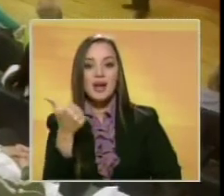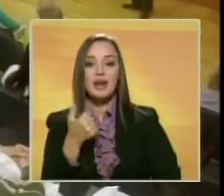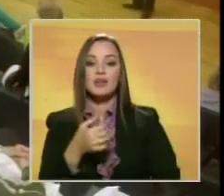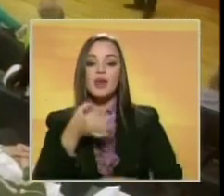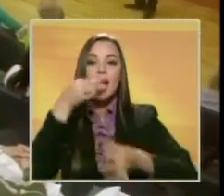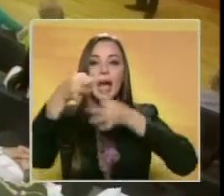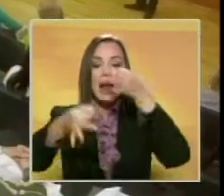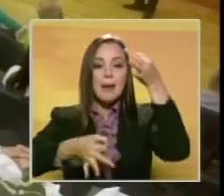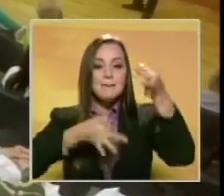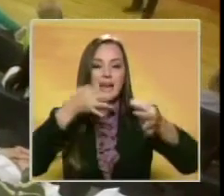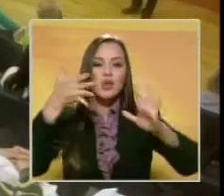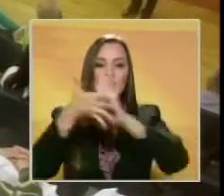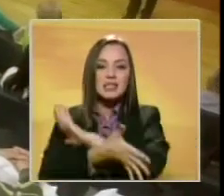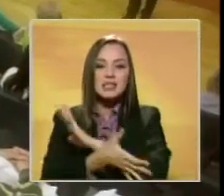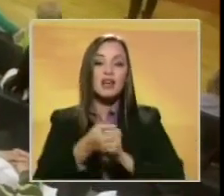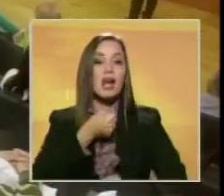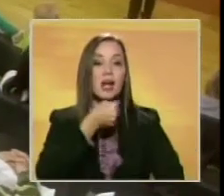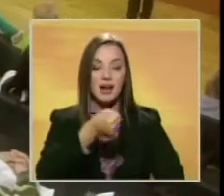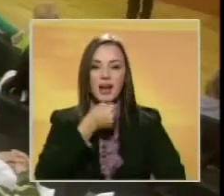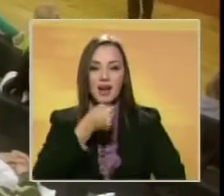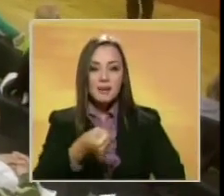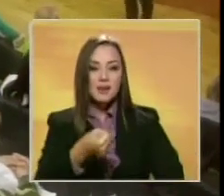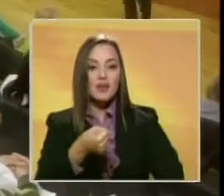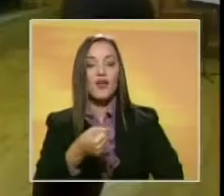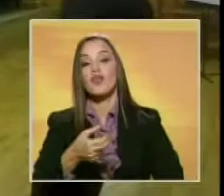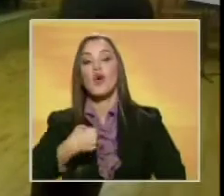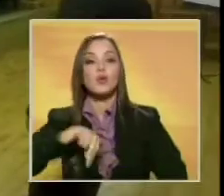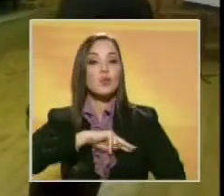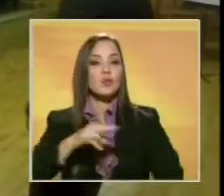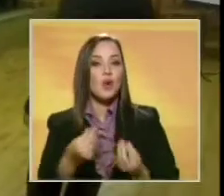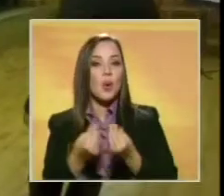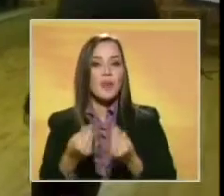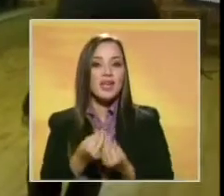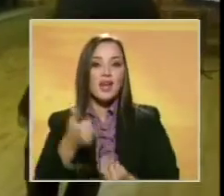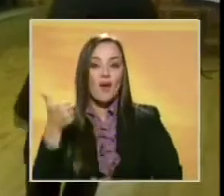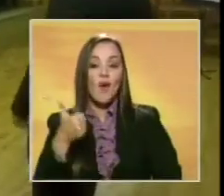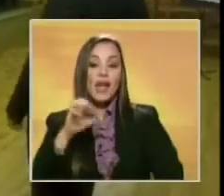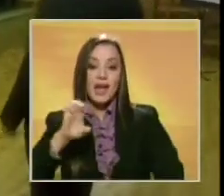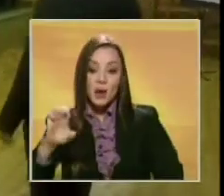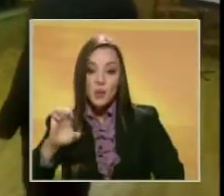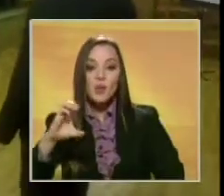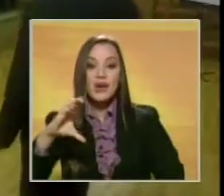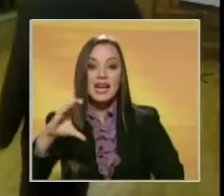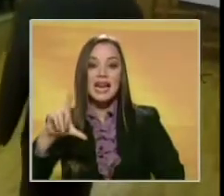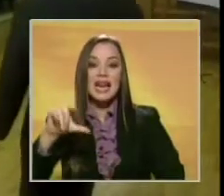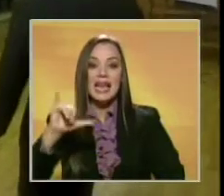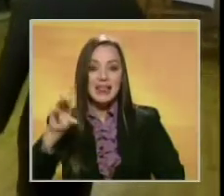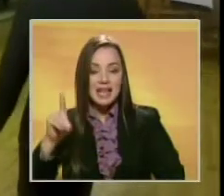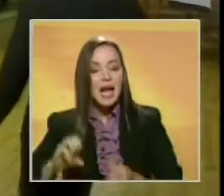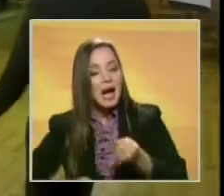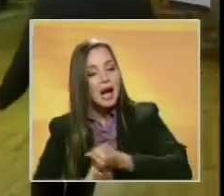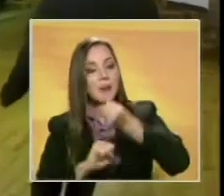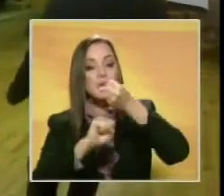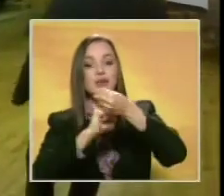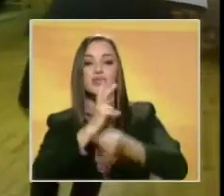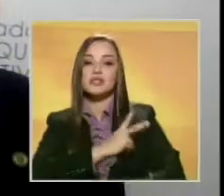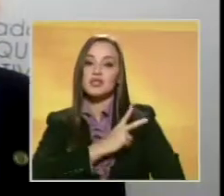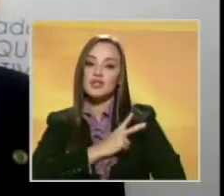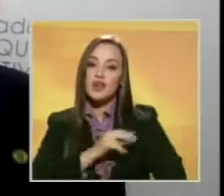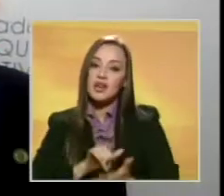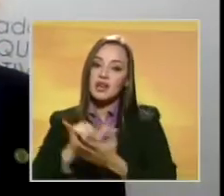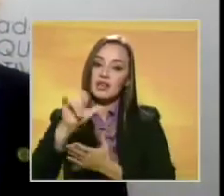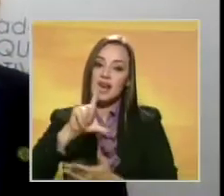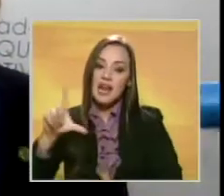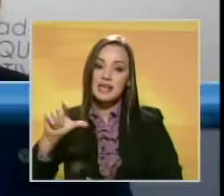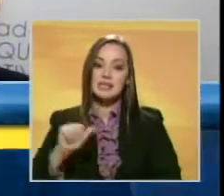Diplomado Balance y Equilibrio Informativo que se viene dictando en la Universidad de los Andes con el apoyo de Venevisión y la aerolínea Láser. Creo